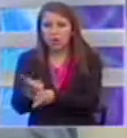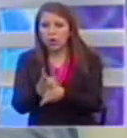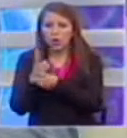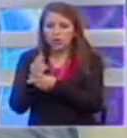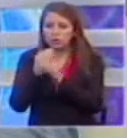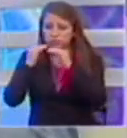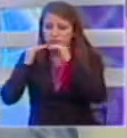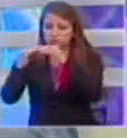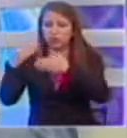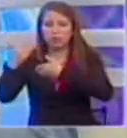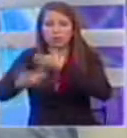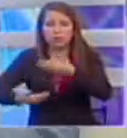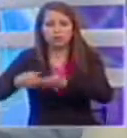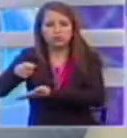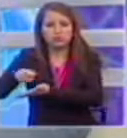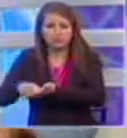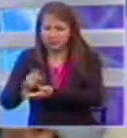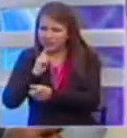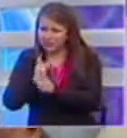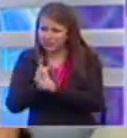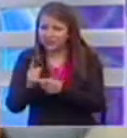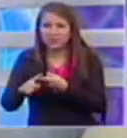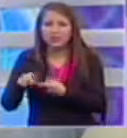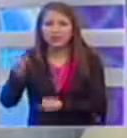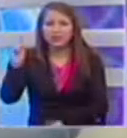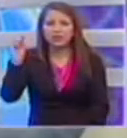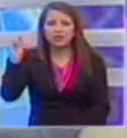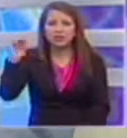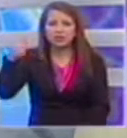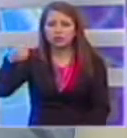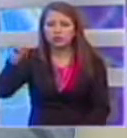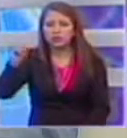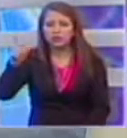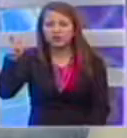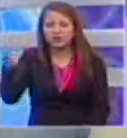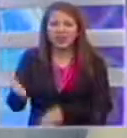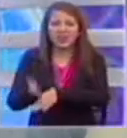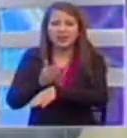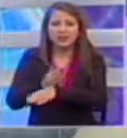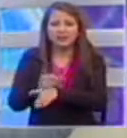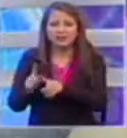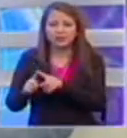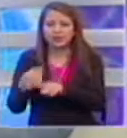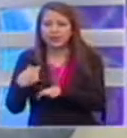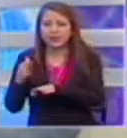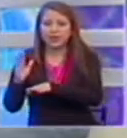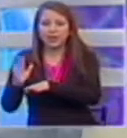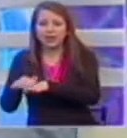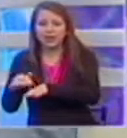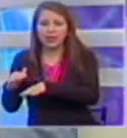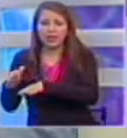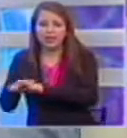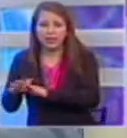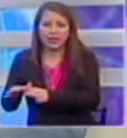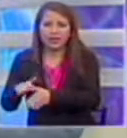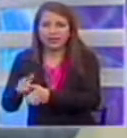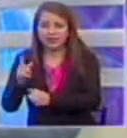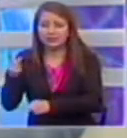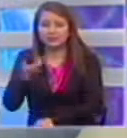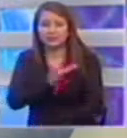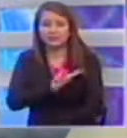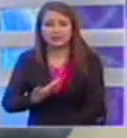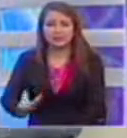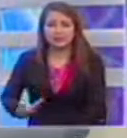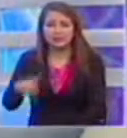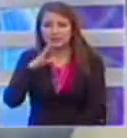imparcialidad de los procesos electorales. Domingo Paredes hacía tibios llamados para que el presidente